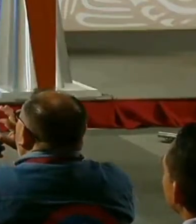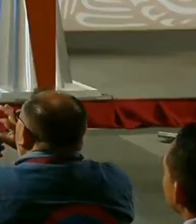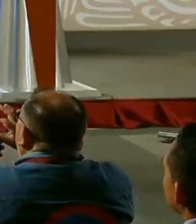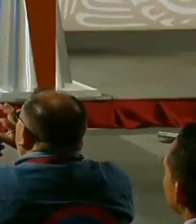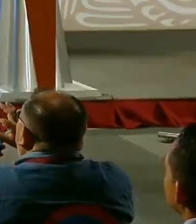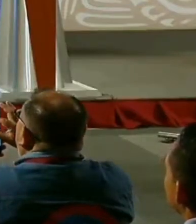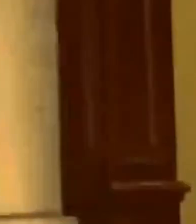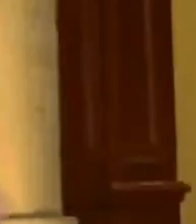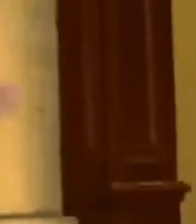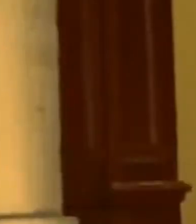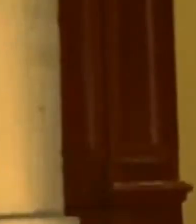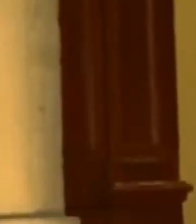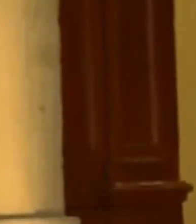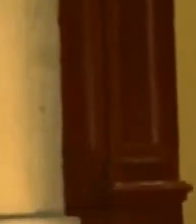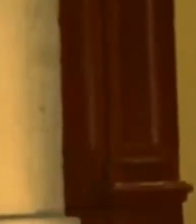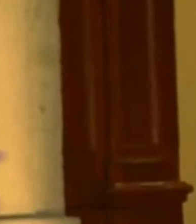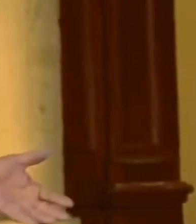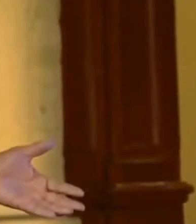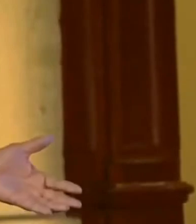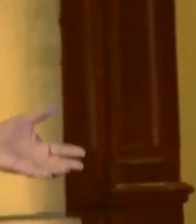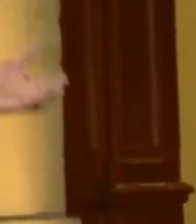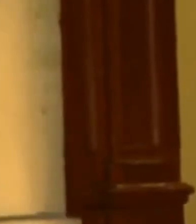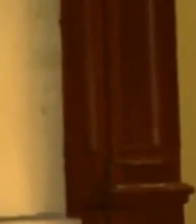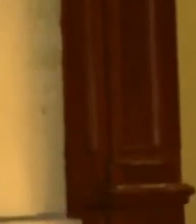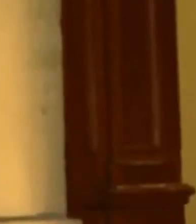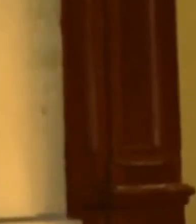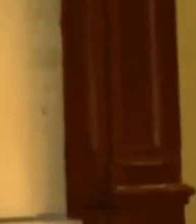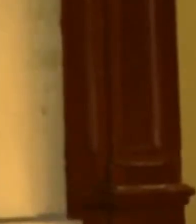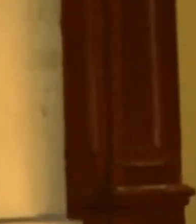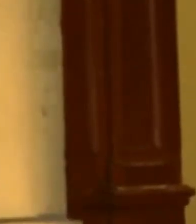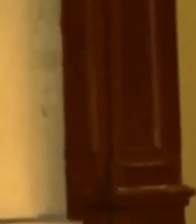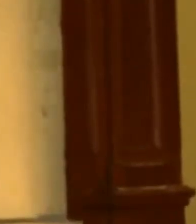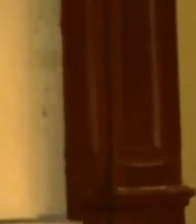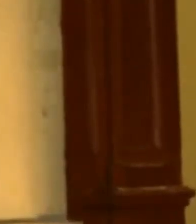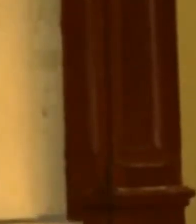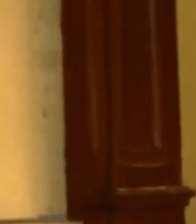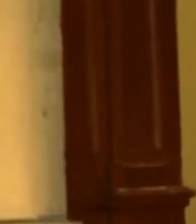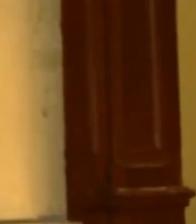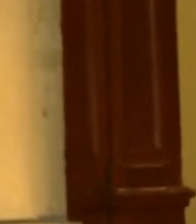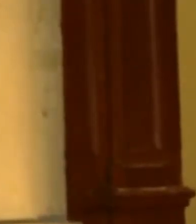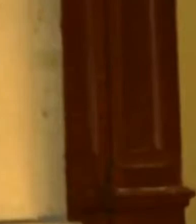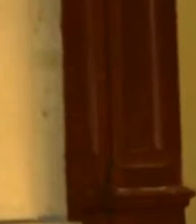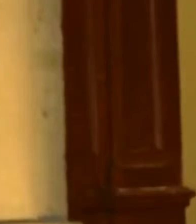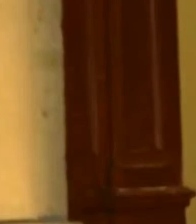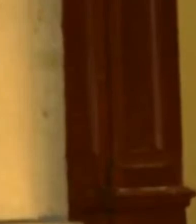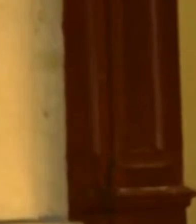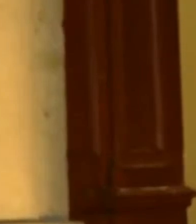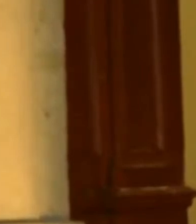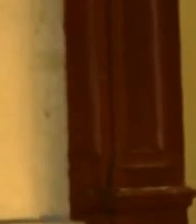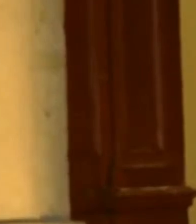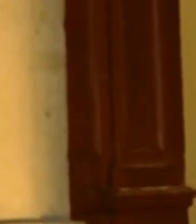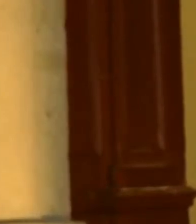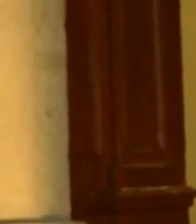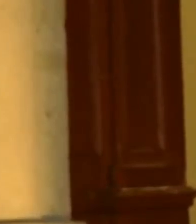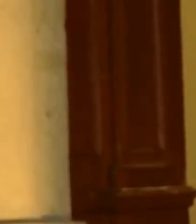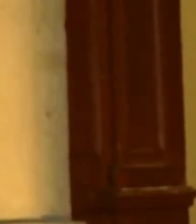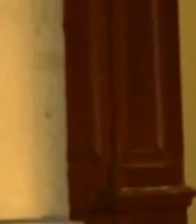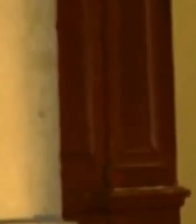la Suprema Corte, quitan a todos los ministros de la